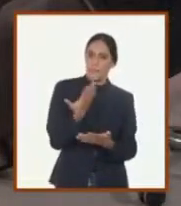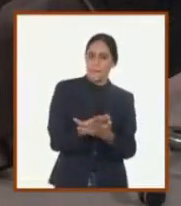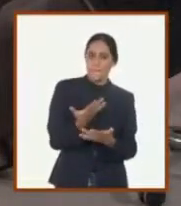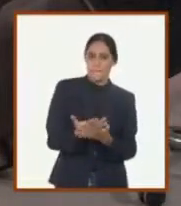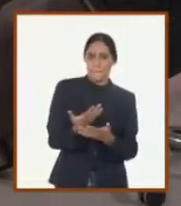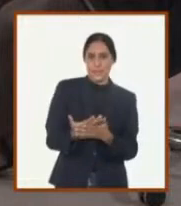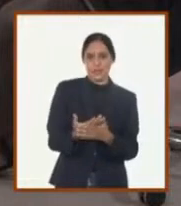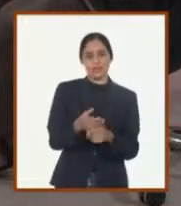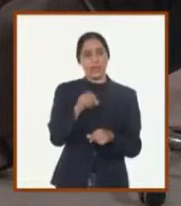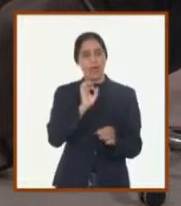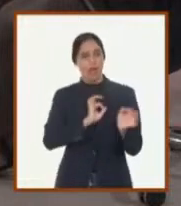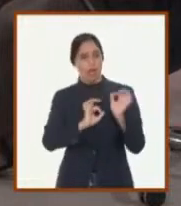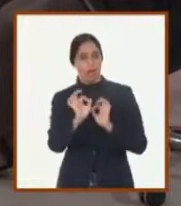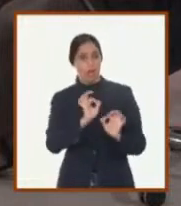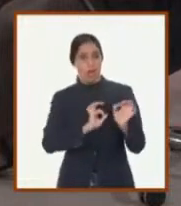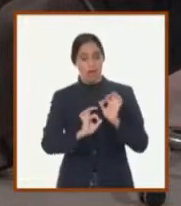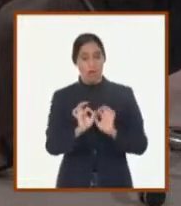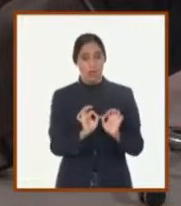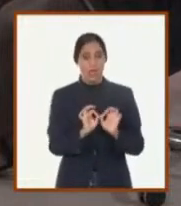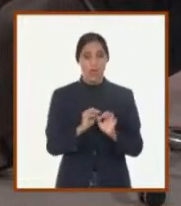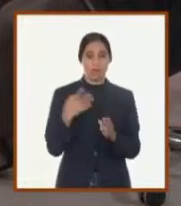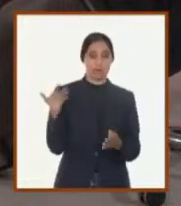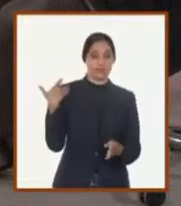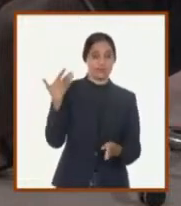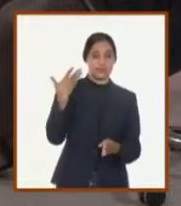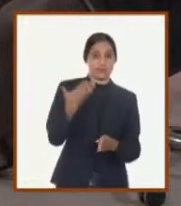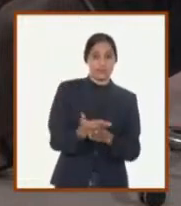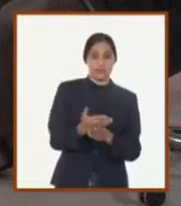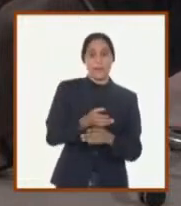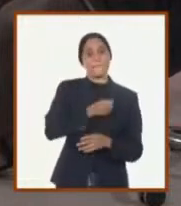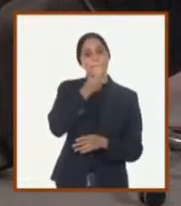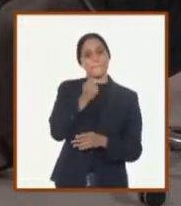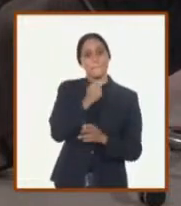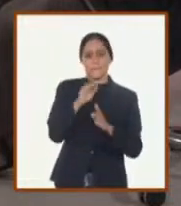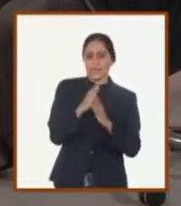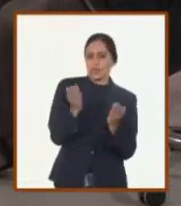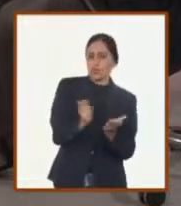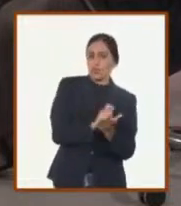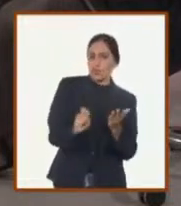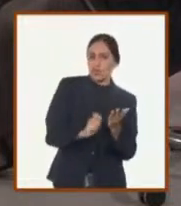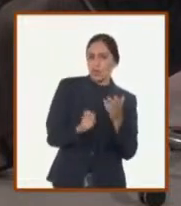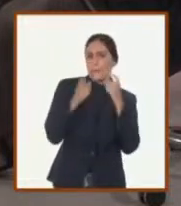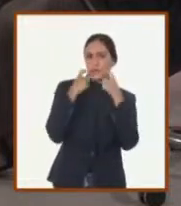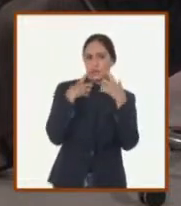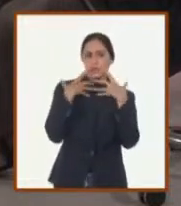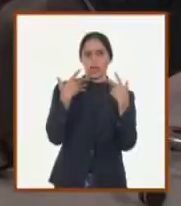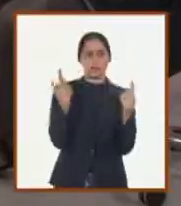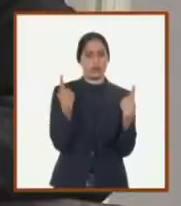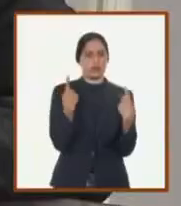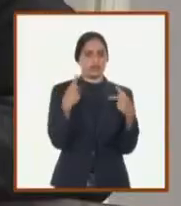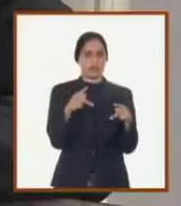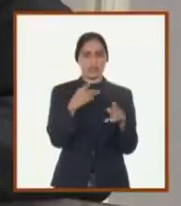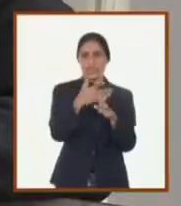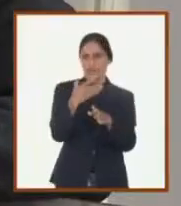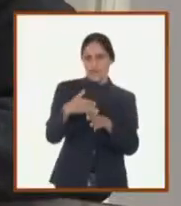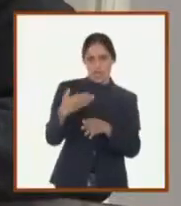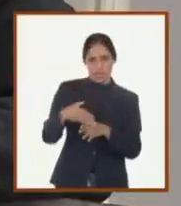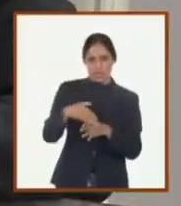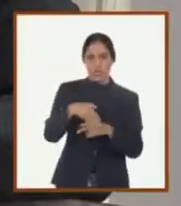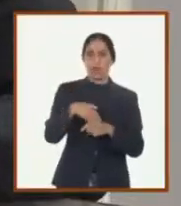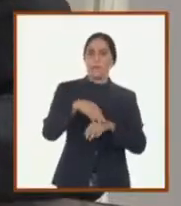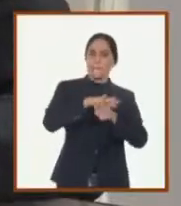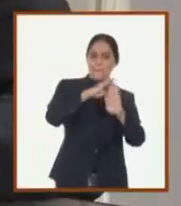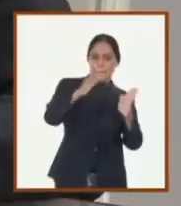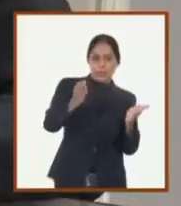valiosa porque fueron muchos periodistas a la sierra fueron importantes fotógrafos de varias partes del mundo y también por supuesto